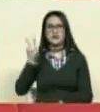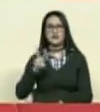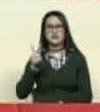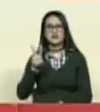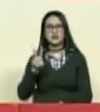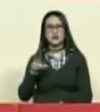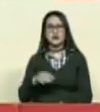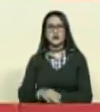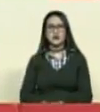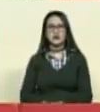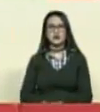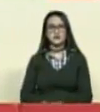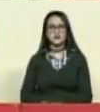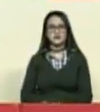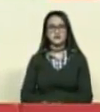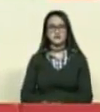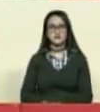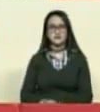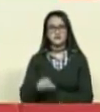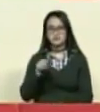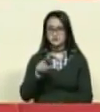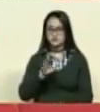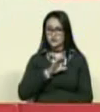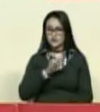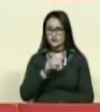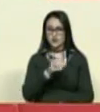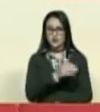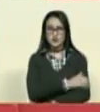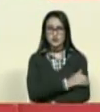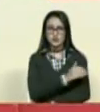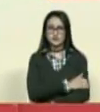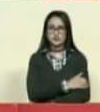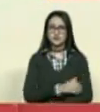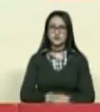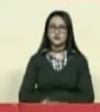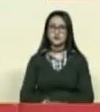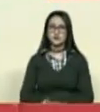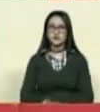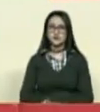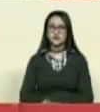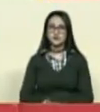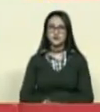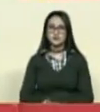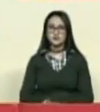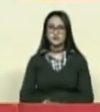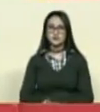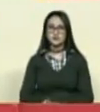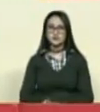oscuro de la derecha venezolana.